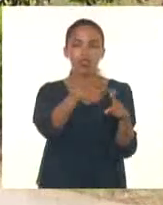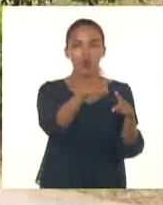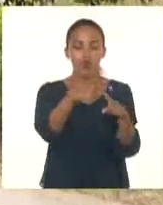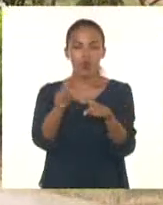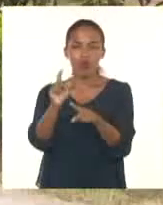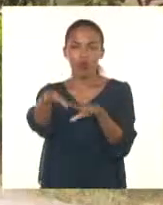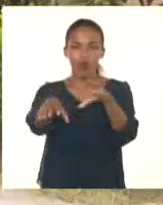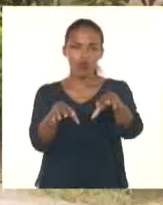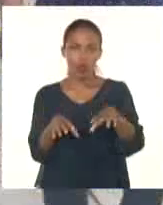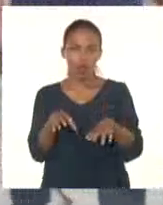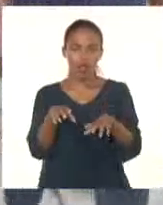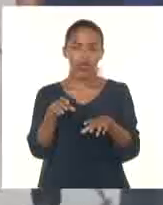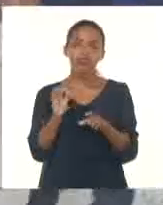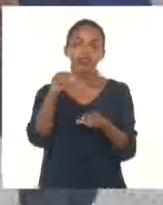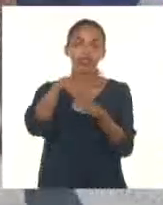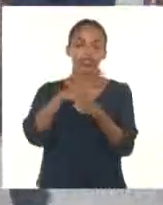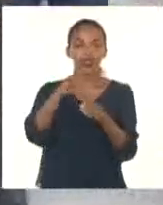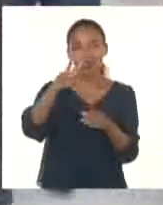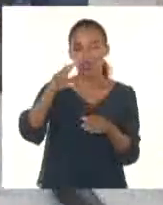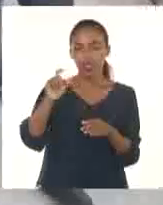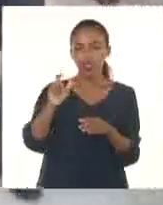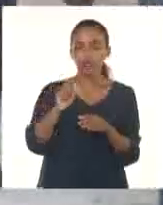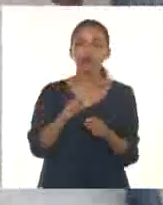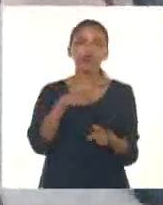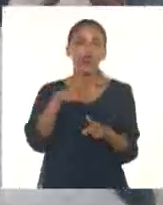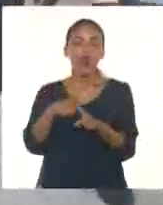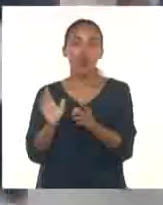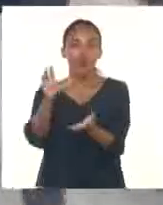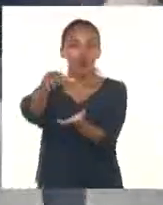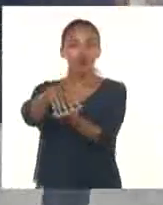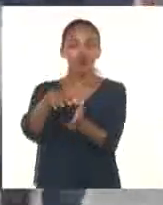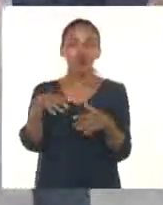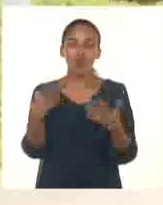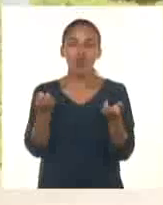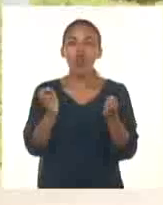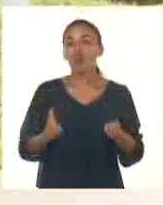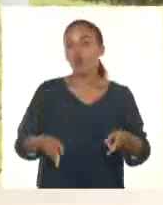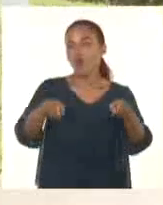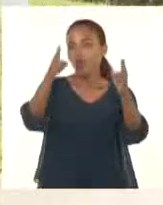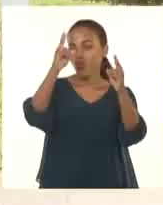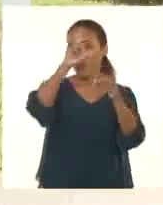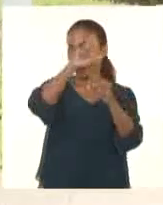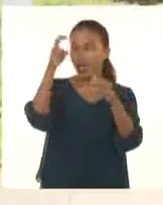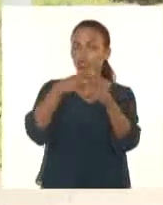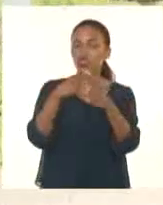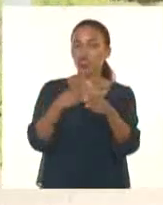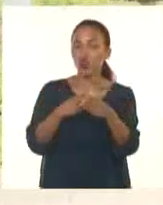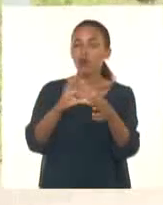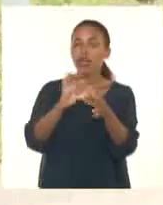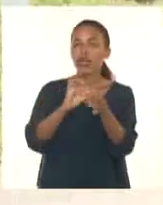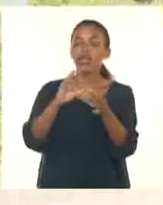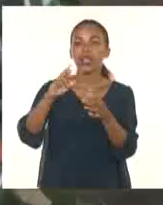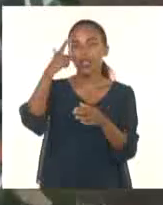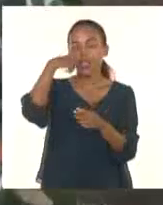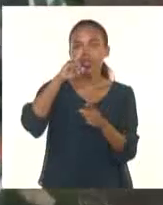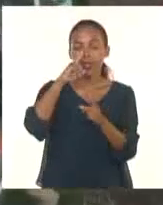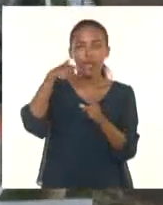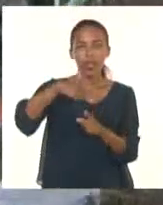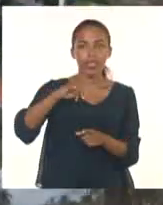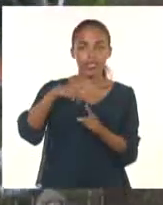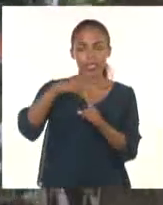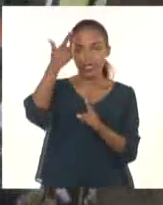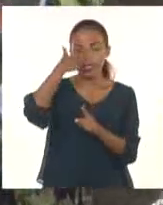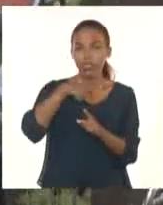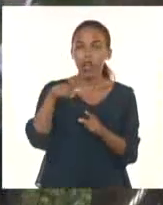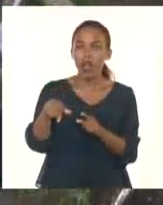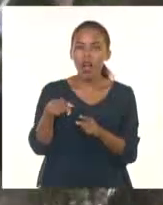aledaños. El siguiente punto del recorrido fue el Hotel La Granjita, perteneciente a la cadena Cubanacán. Allí el presidente pudo apreciar